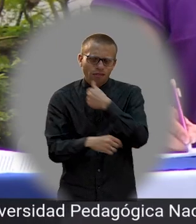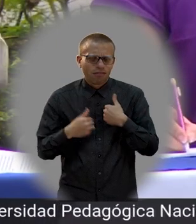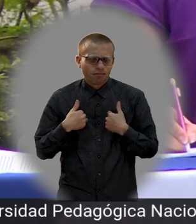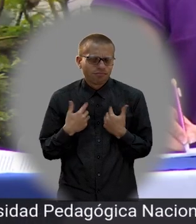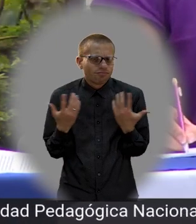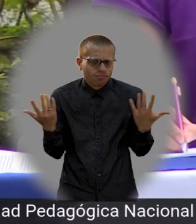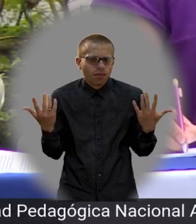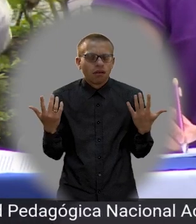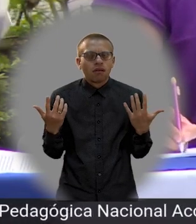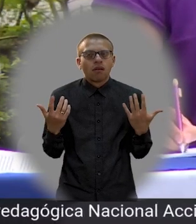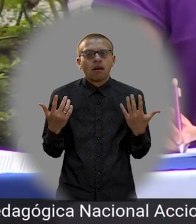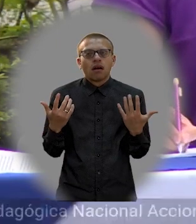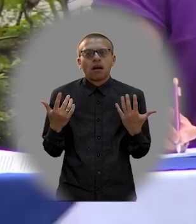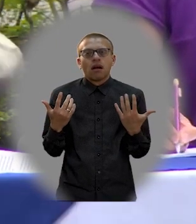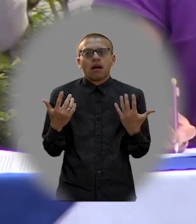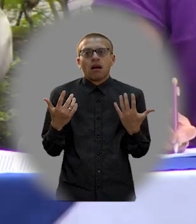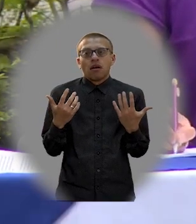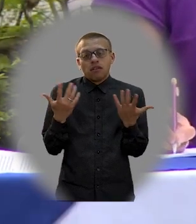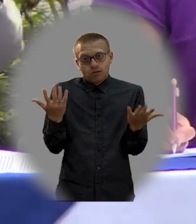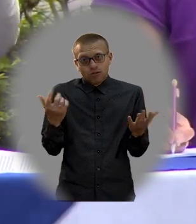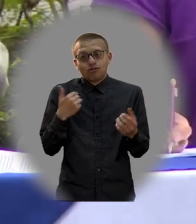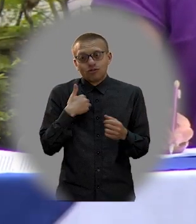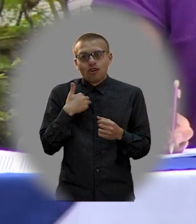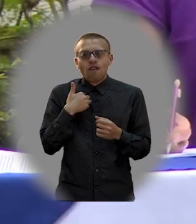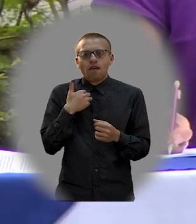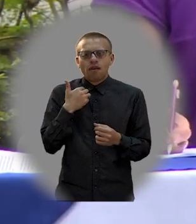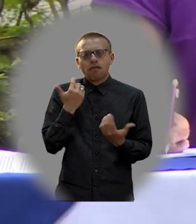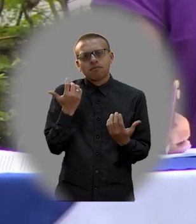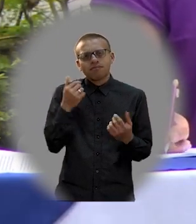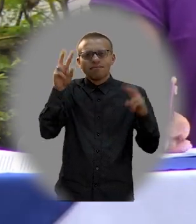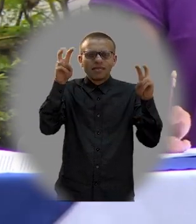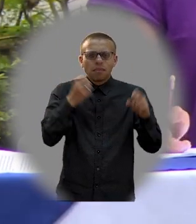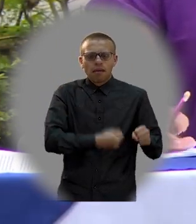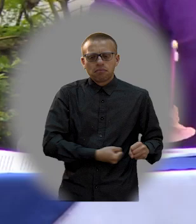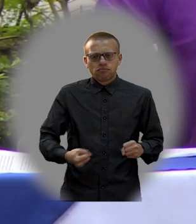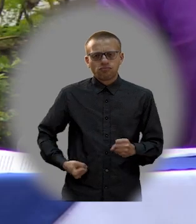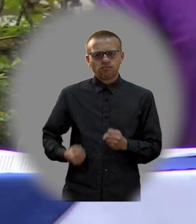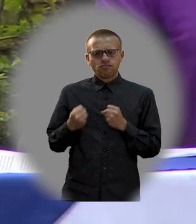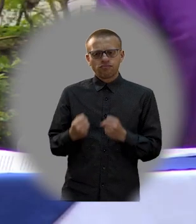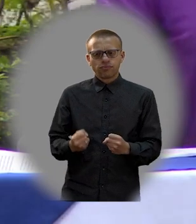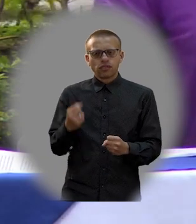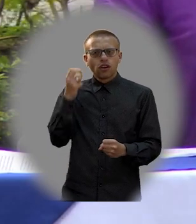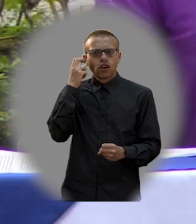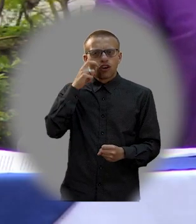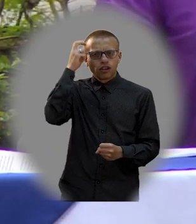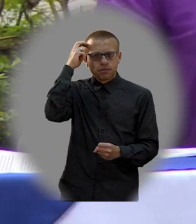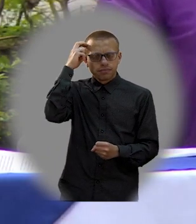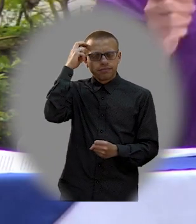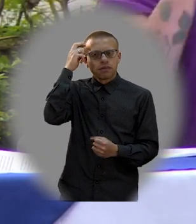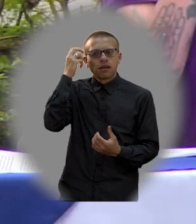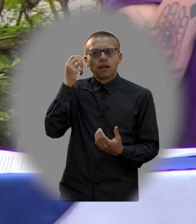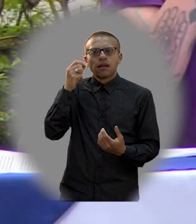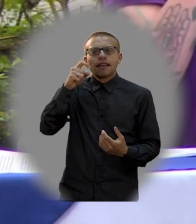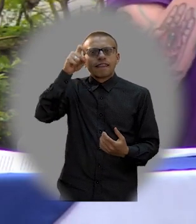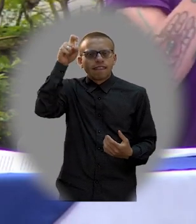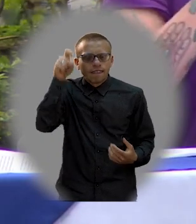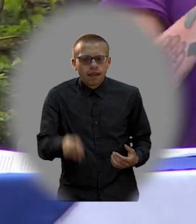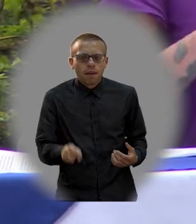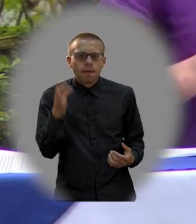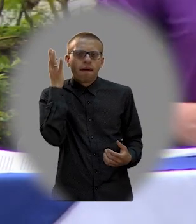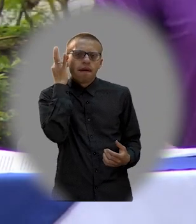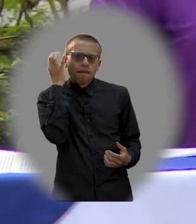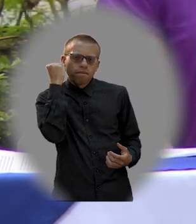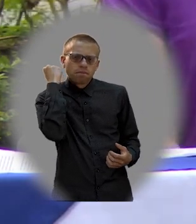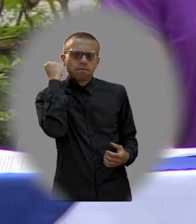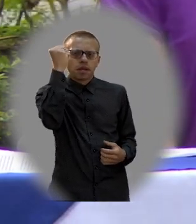también esas formas patriarcales de tramitar el conocimiento. Yo creo que es tiempo de feminizar esa